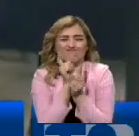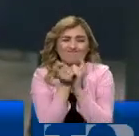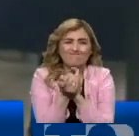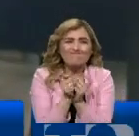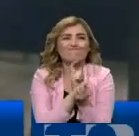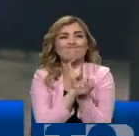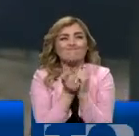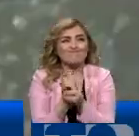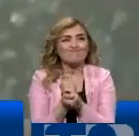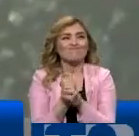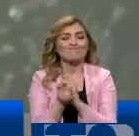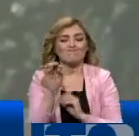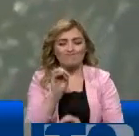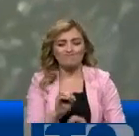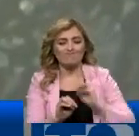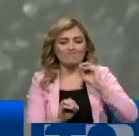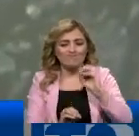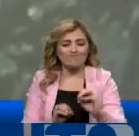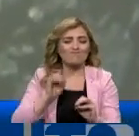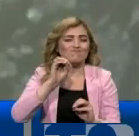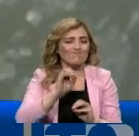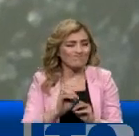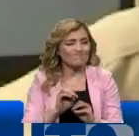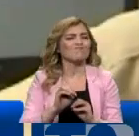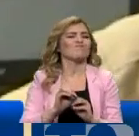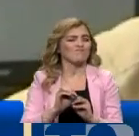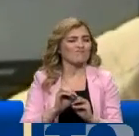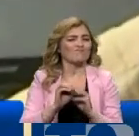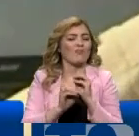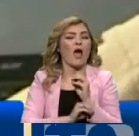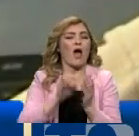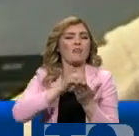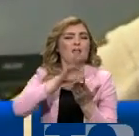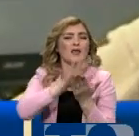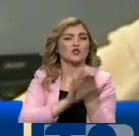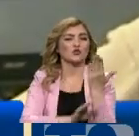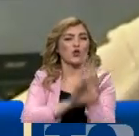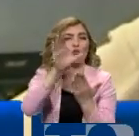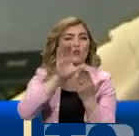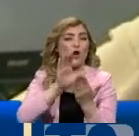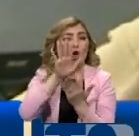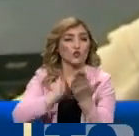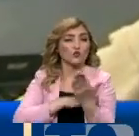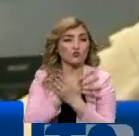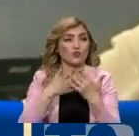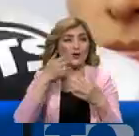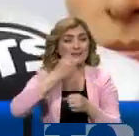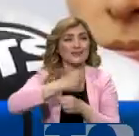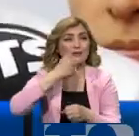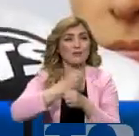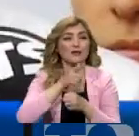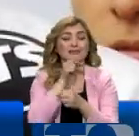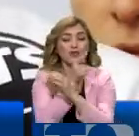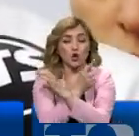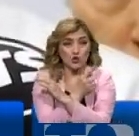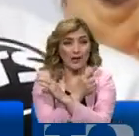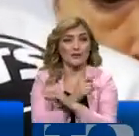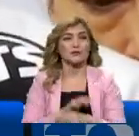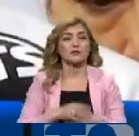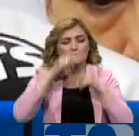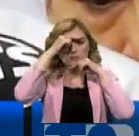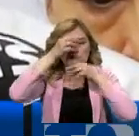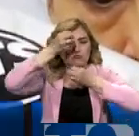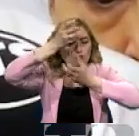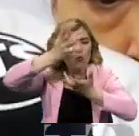al momento de su elaboración, por lo que se trabajó en conjunto con el CONADIS. Esta vez la gran noticia para el país es